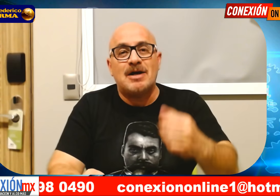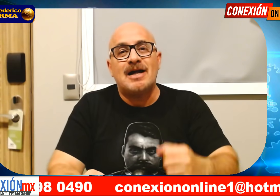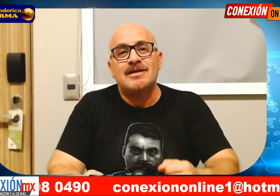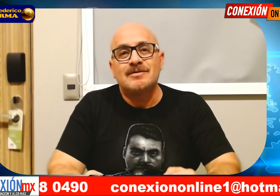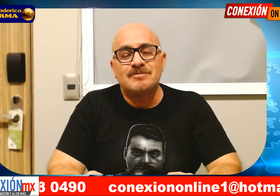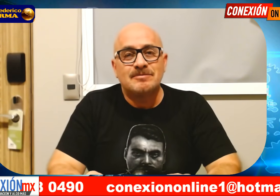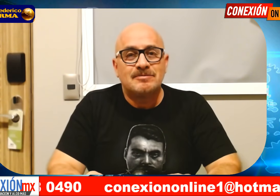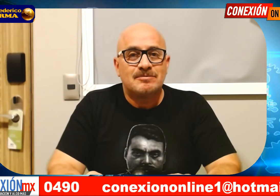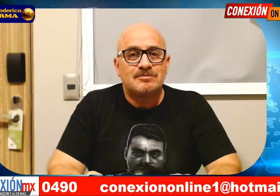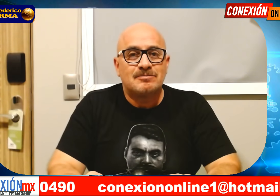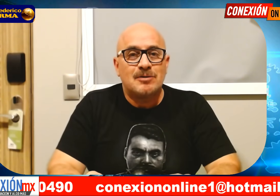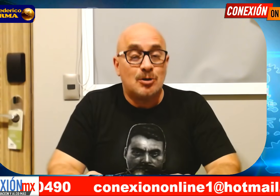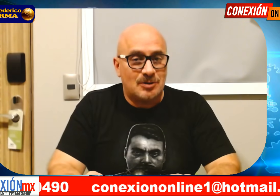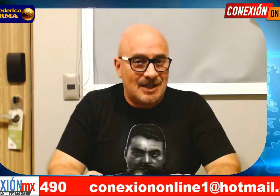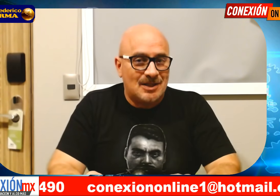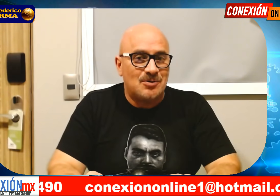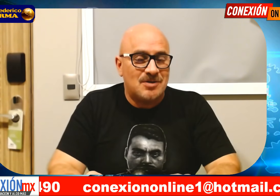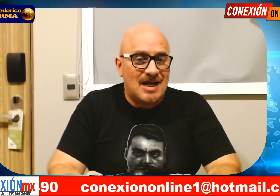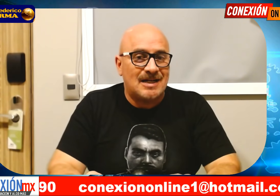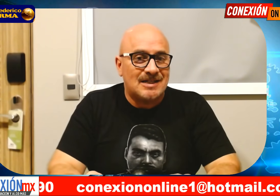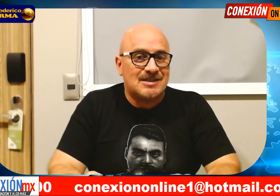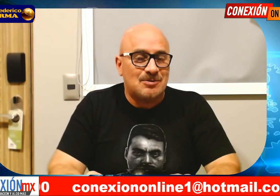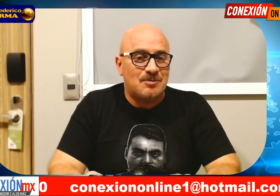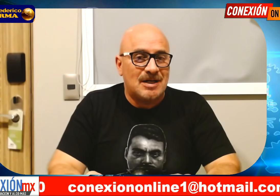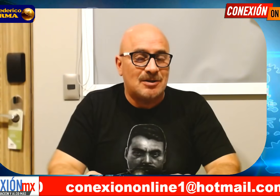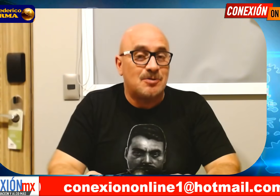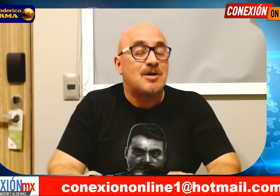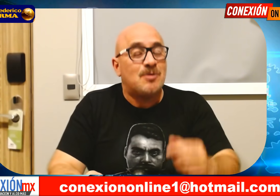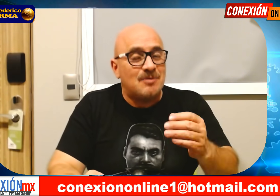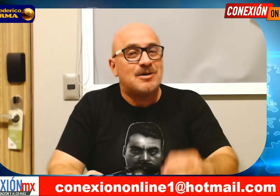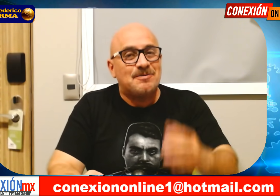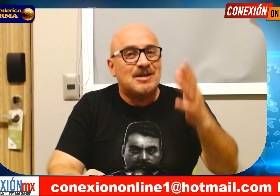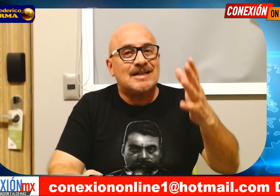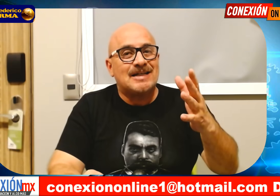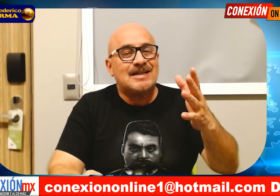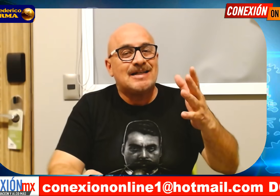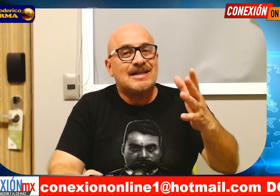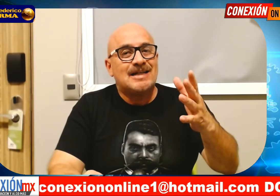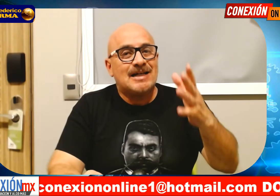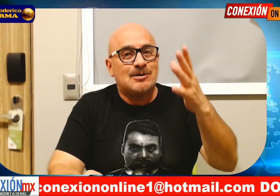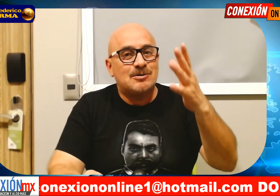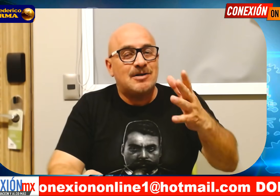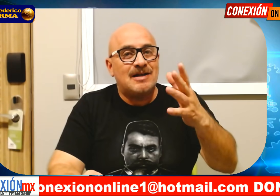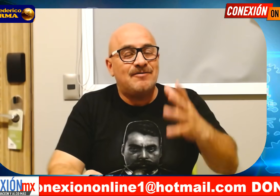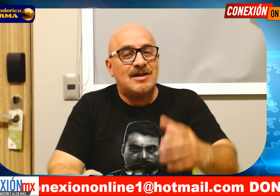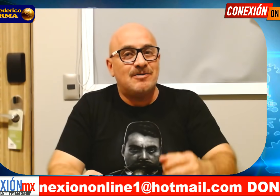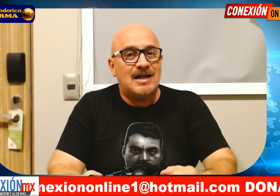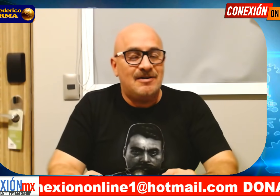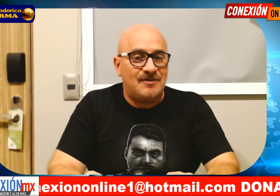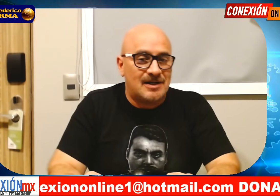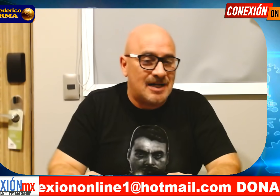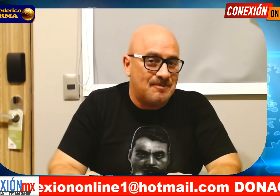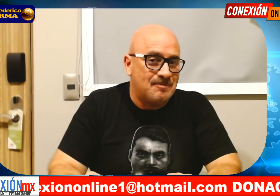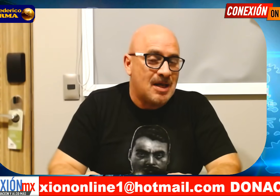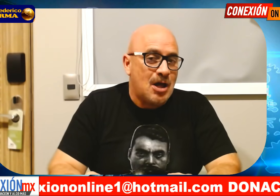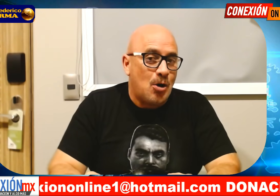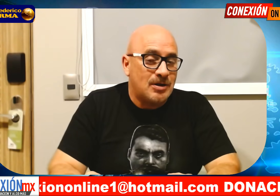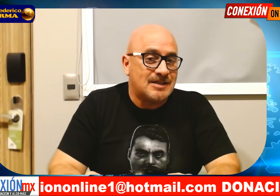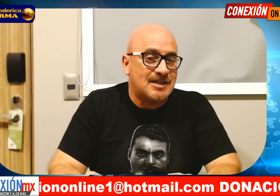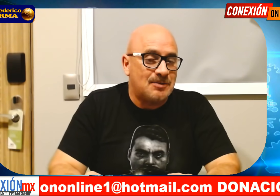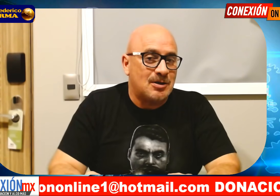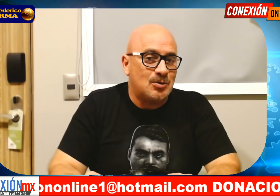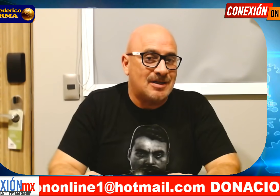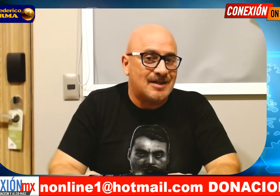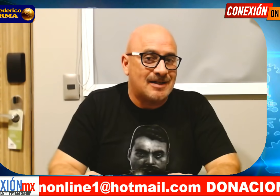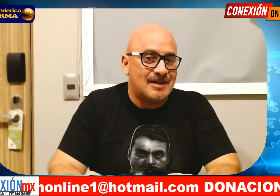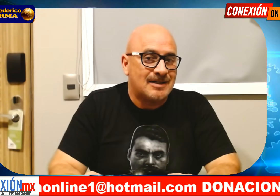a pa, lo traen de un ala en este momento. Bueno, vuelvo a repetir. El doctor Alfredo Jalife Rem hoy